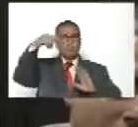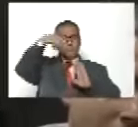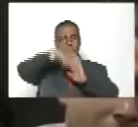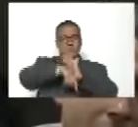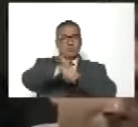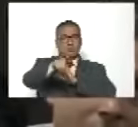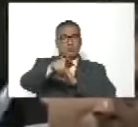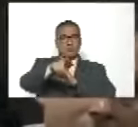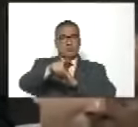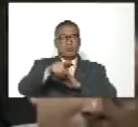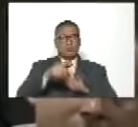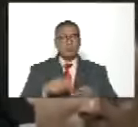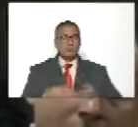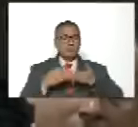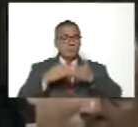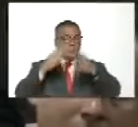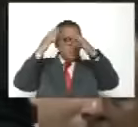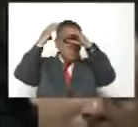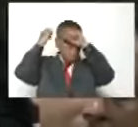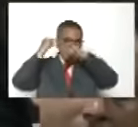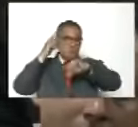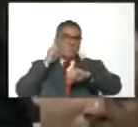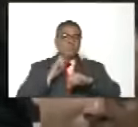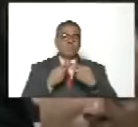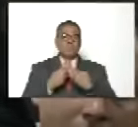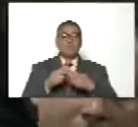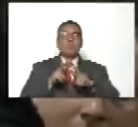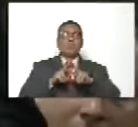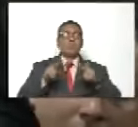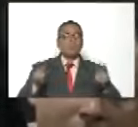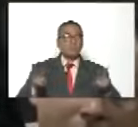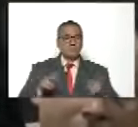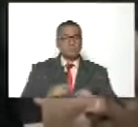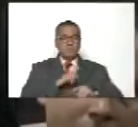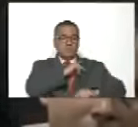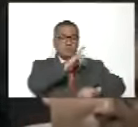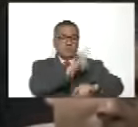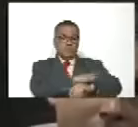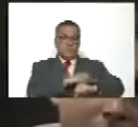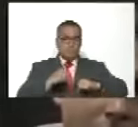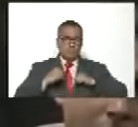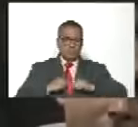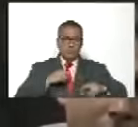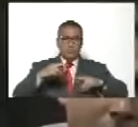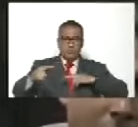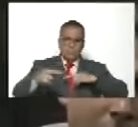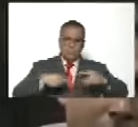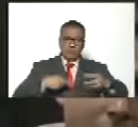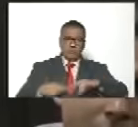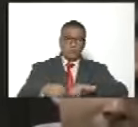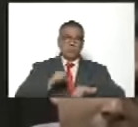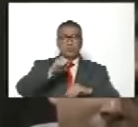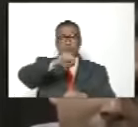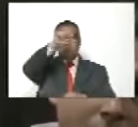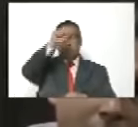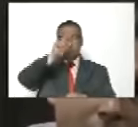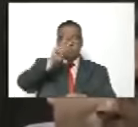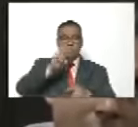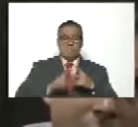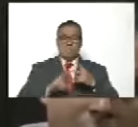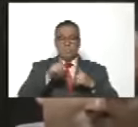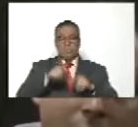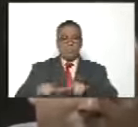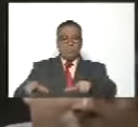profundizar en la diplomacia bolivariana de paz, fortalecer la integración sur-sur en